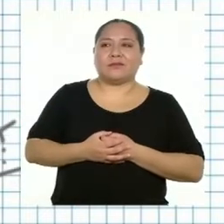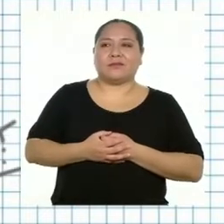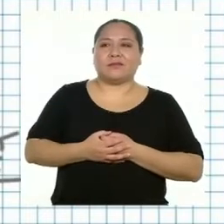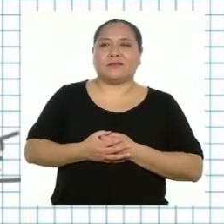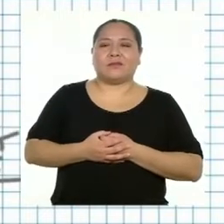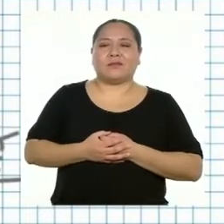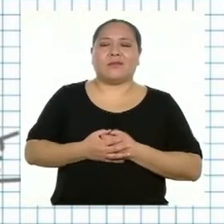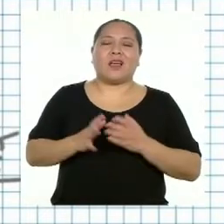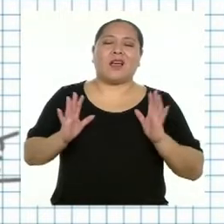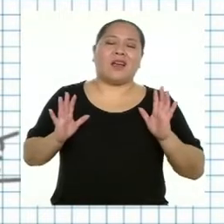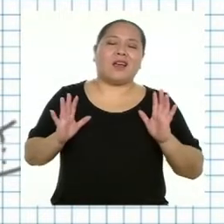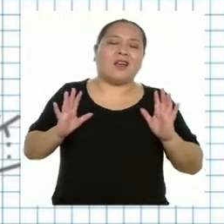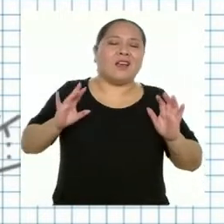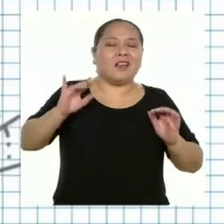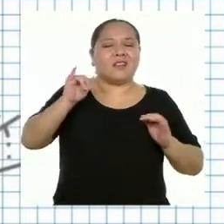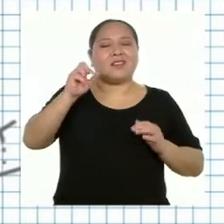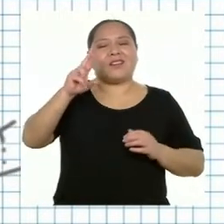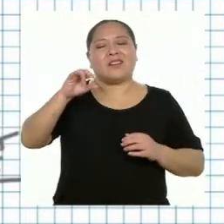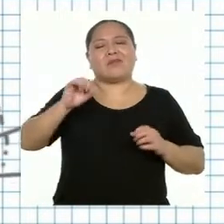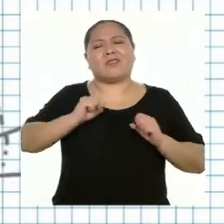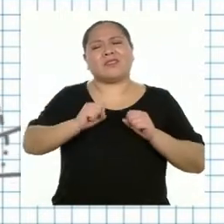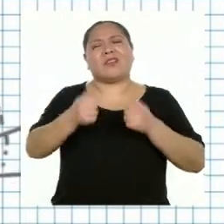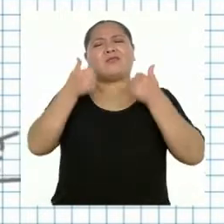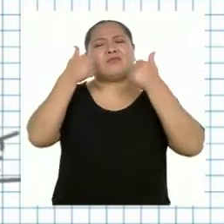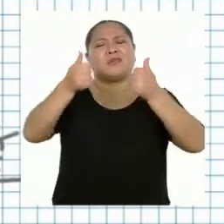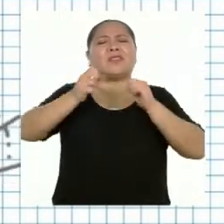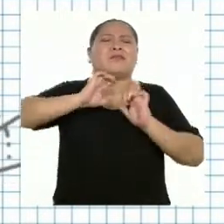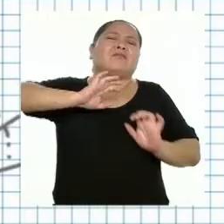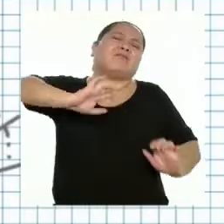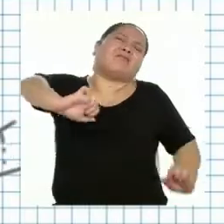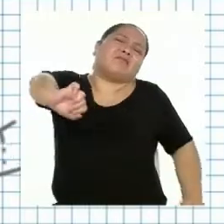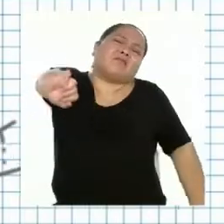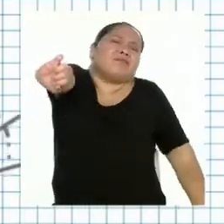Ah, su Yaremis, está bueno este estiramiento.